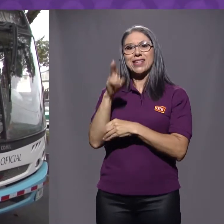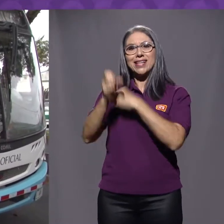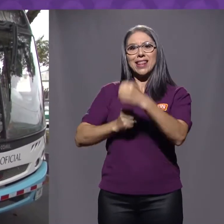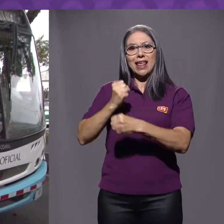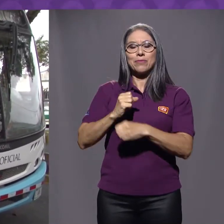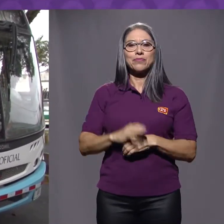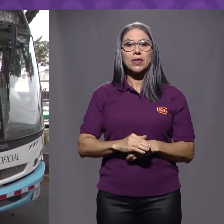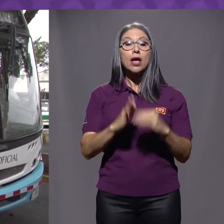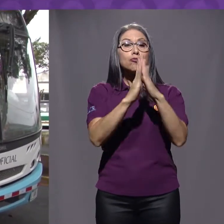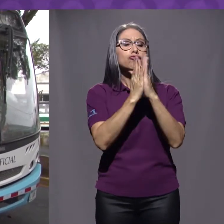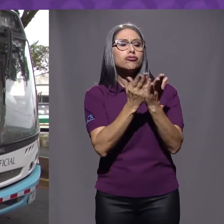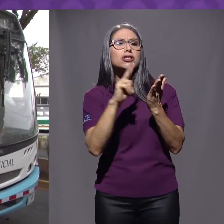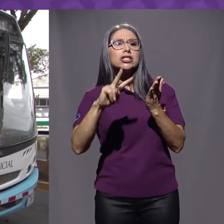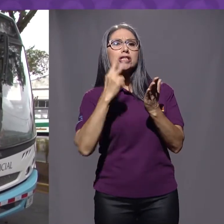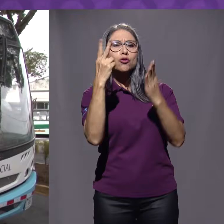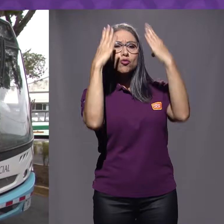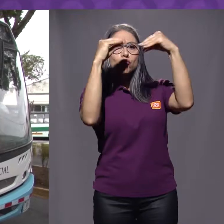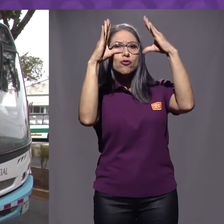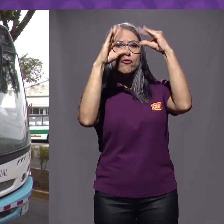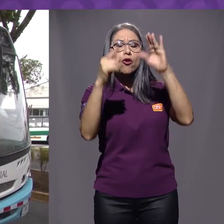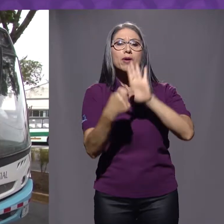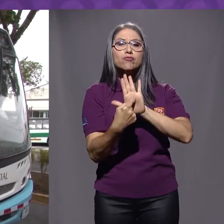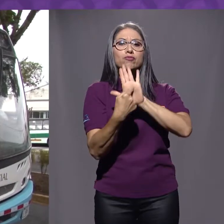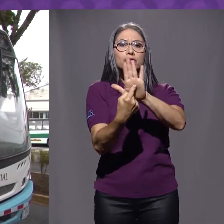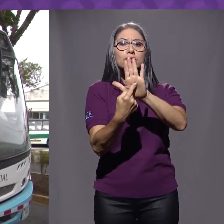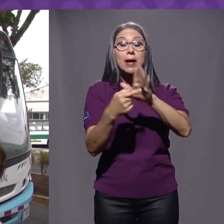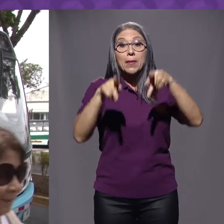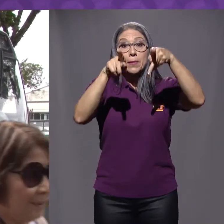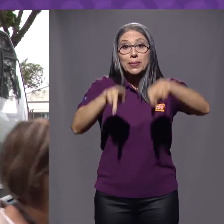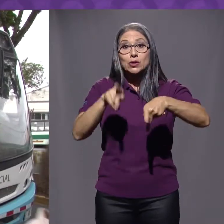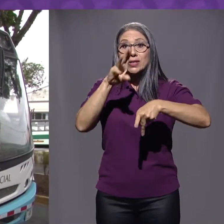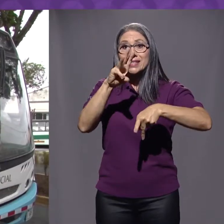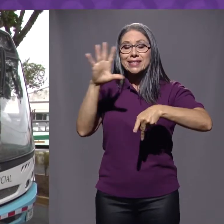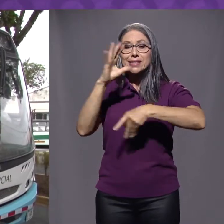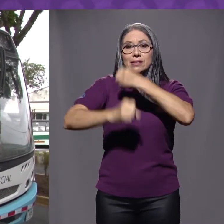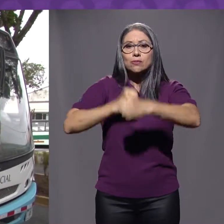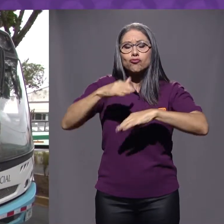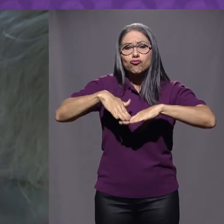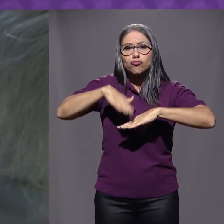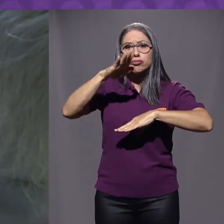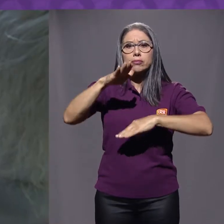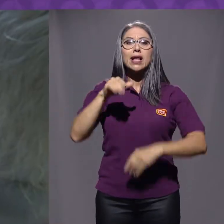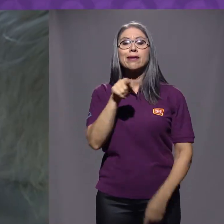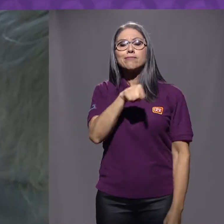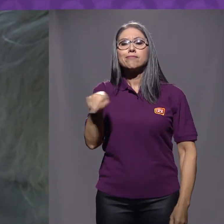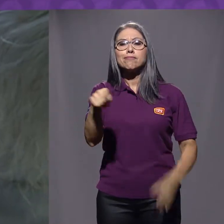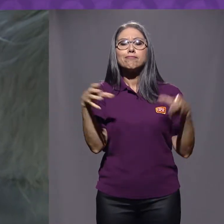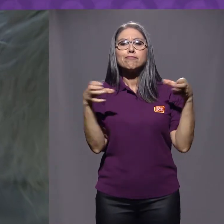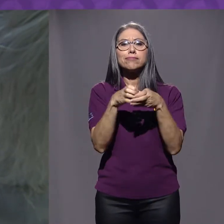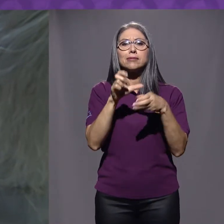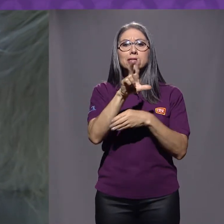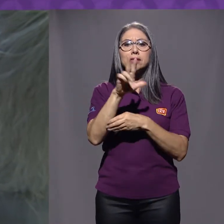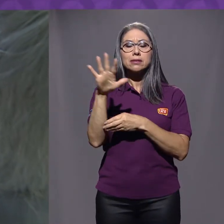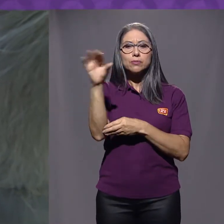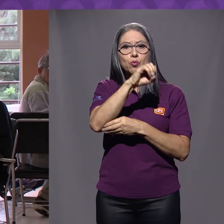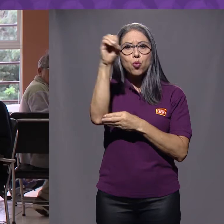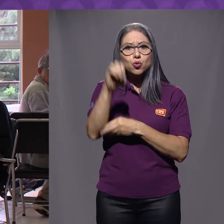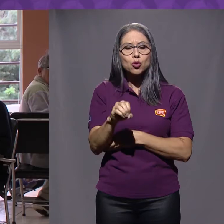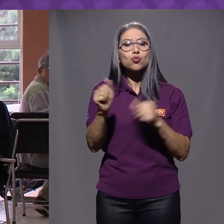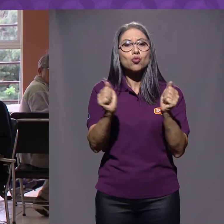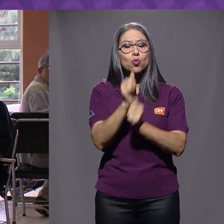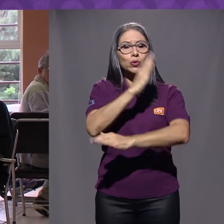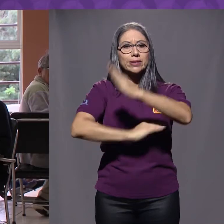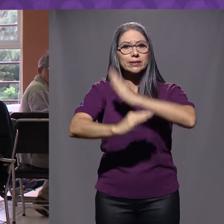segundo informe deja ver que de las personas de 65 años y más, un 35% tiene una condición